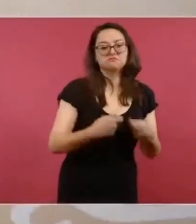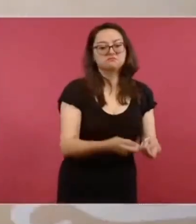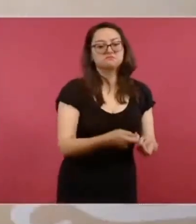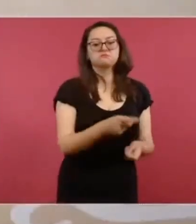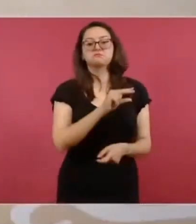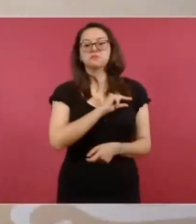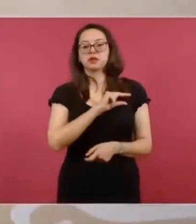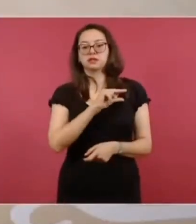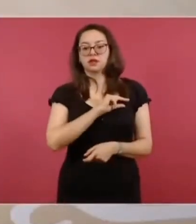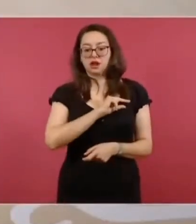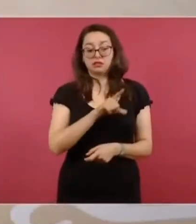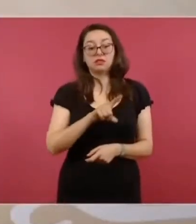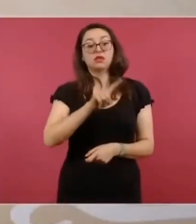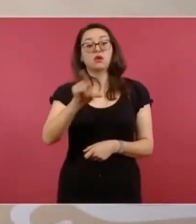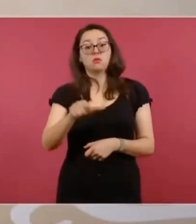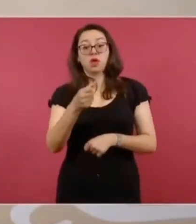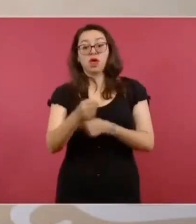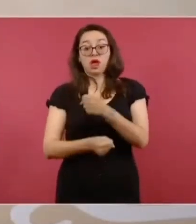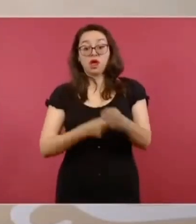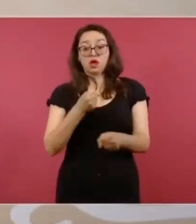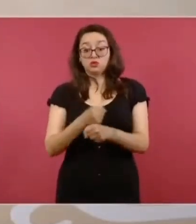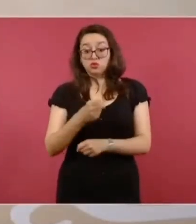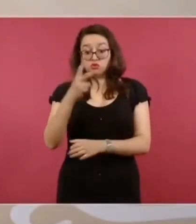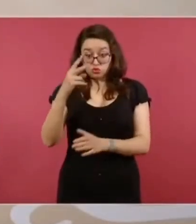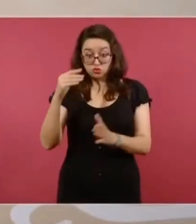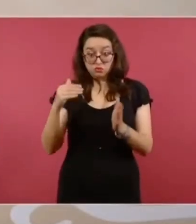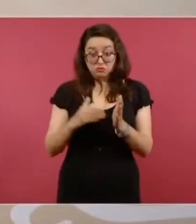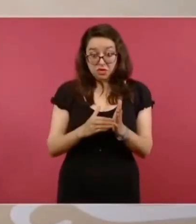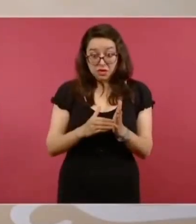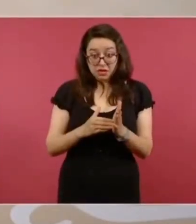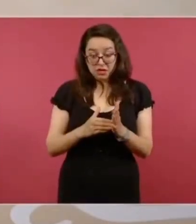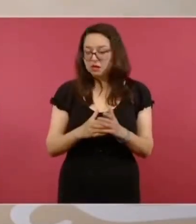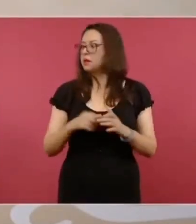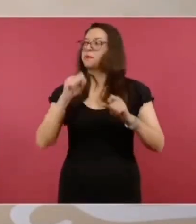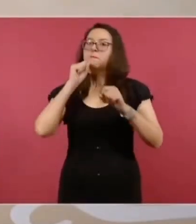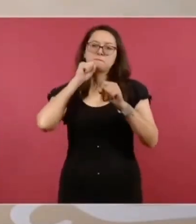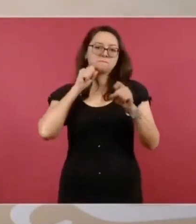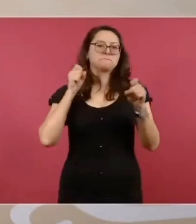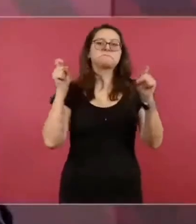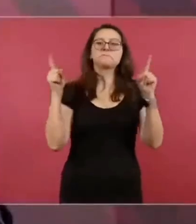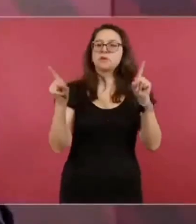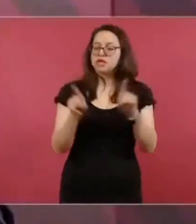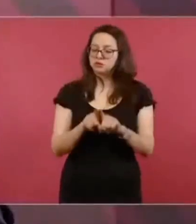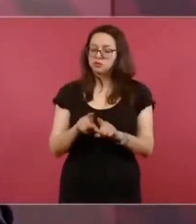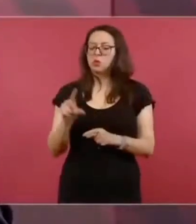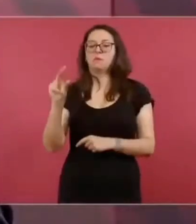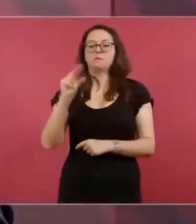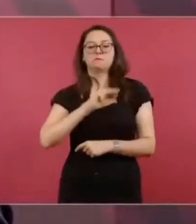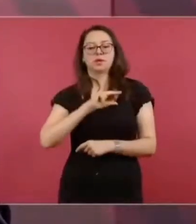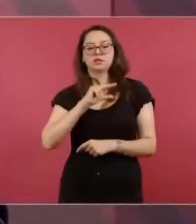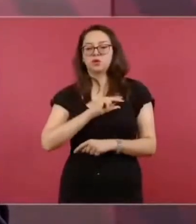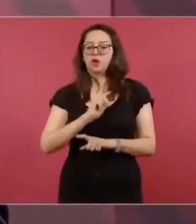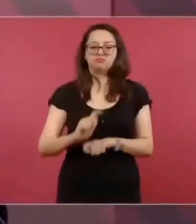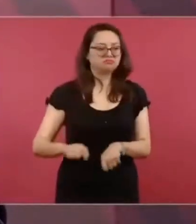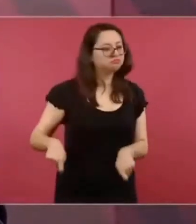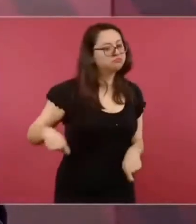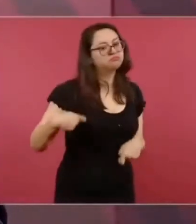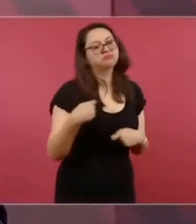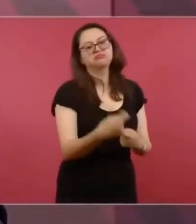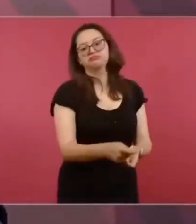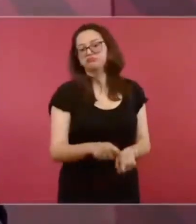Vino el 2000 y continuó la misma política económica de pillaje